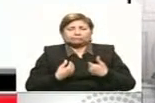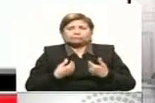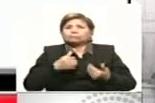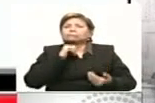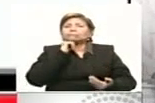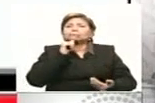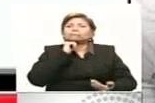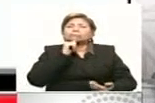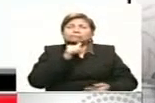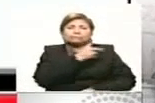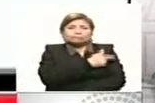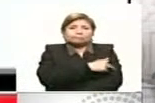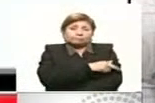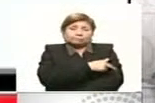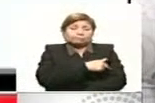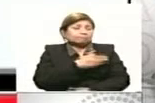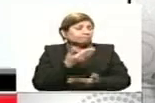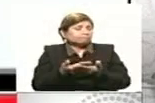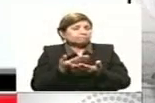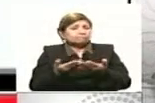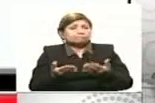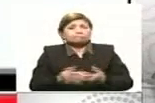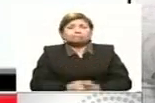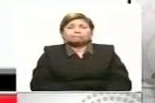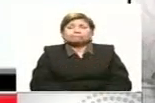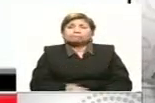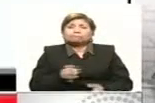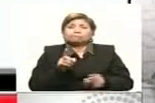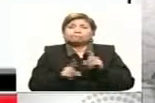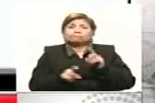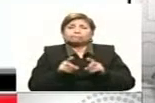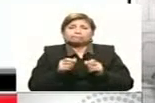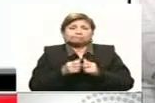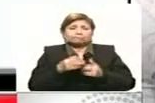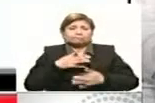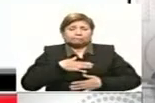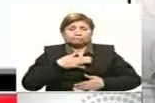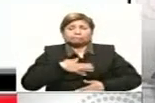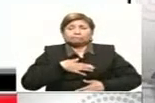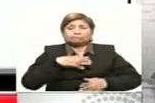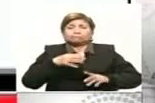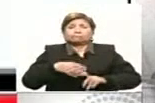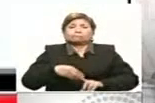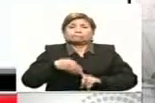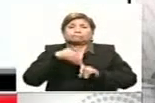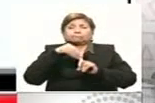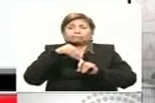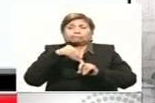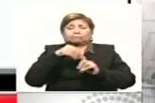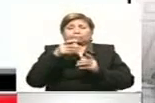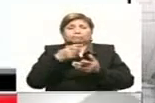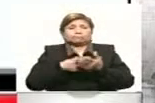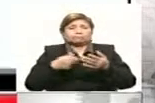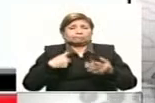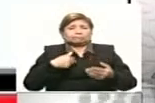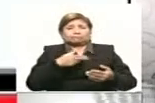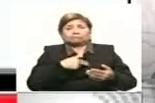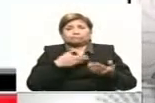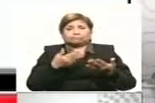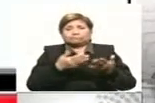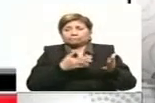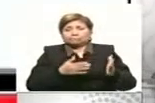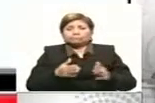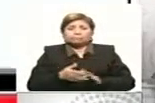de hospitales, en fin, incluso de recursos humanos especializados y de equipamiento para nuestros establecimientos,